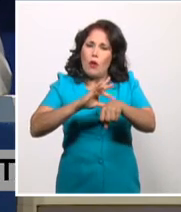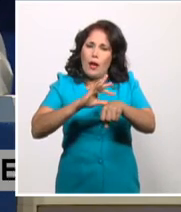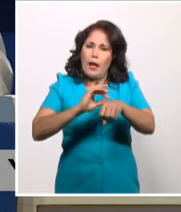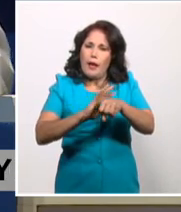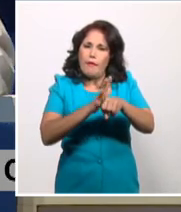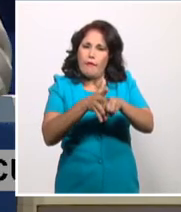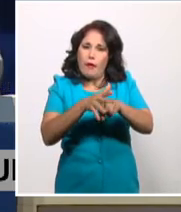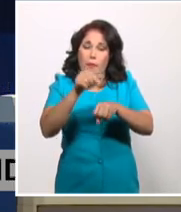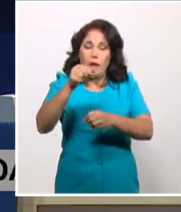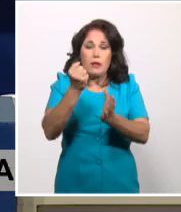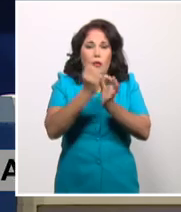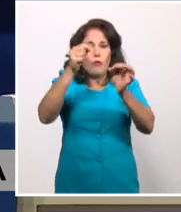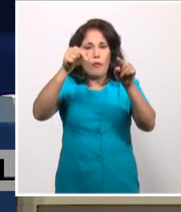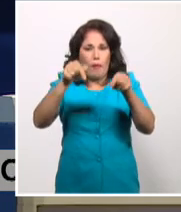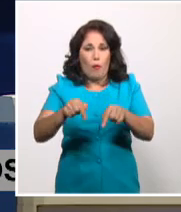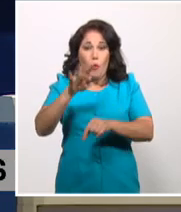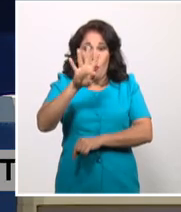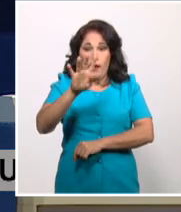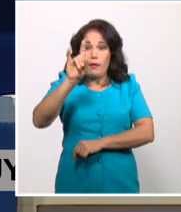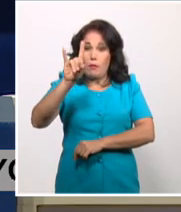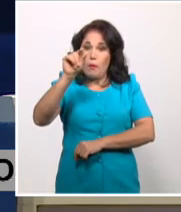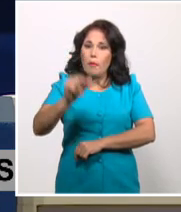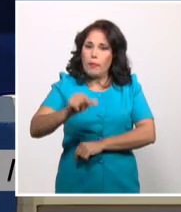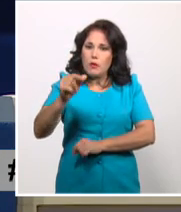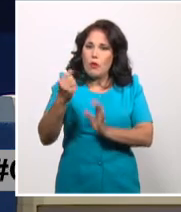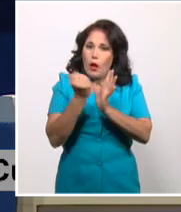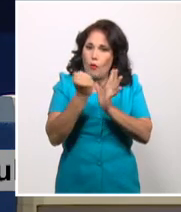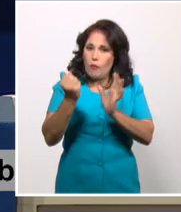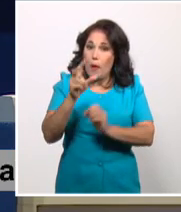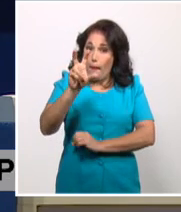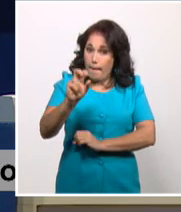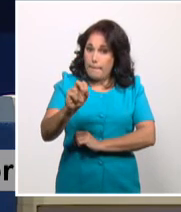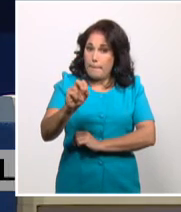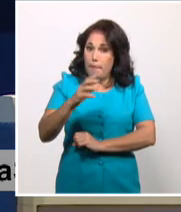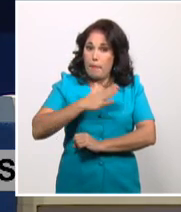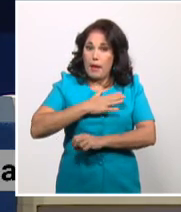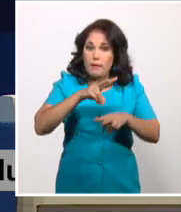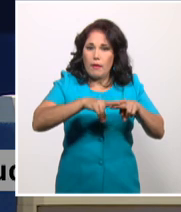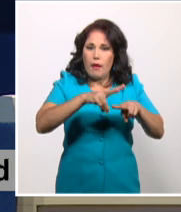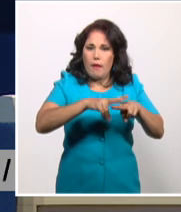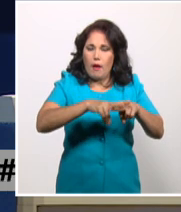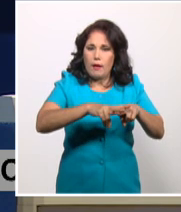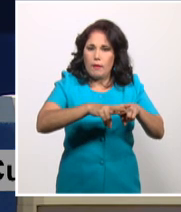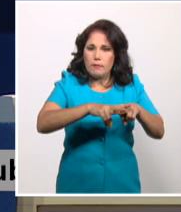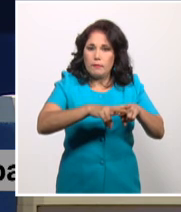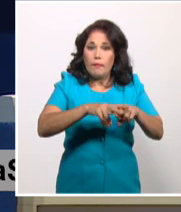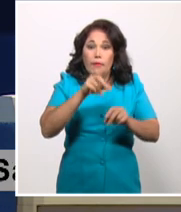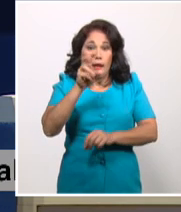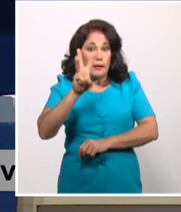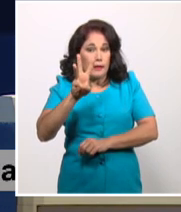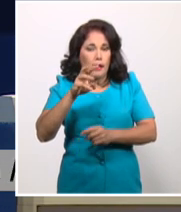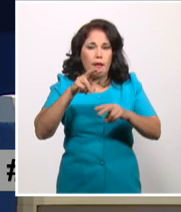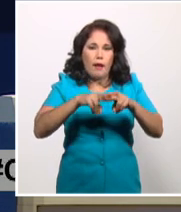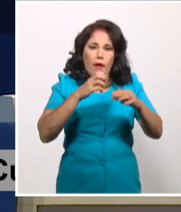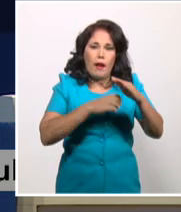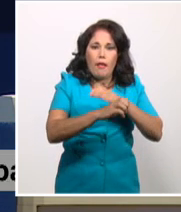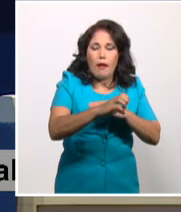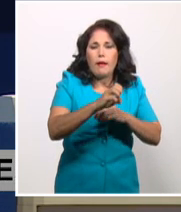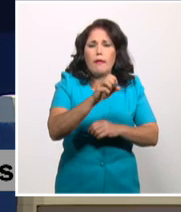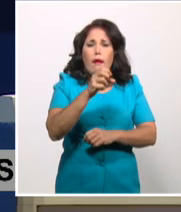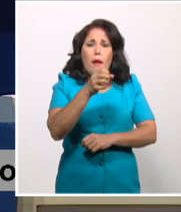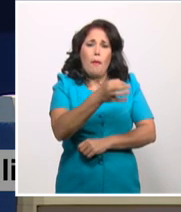de hoy, estos 49 casos, 20 pertenecen a La Habana, 3 a Habana del Este, 3 al